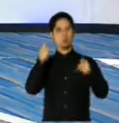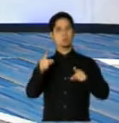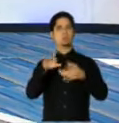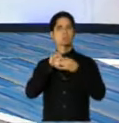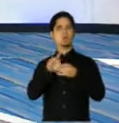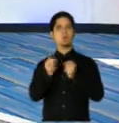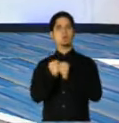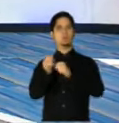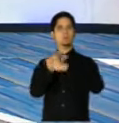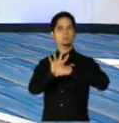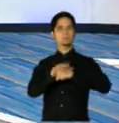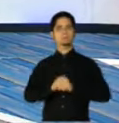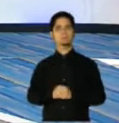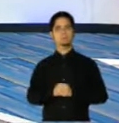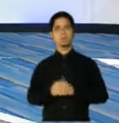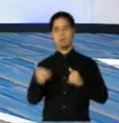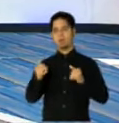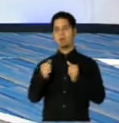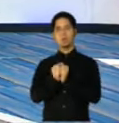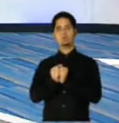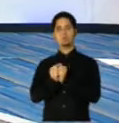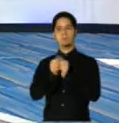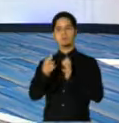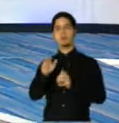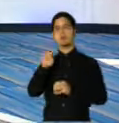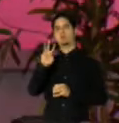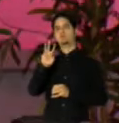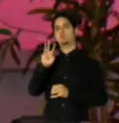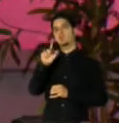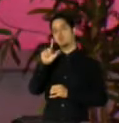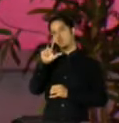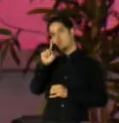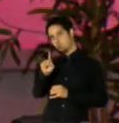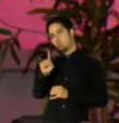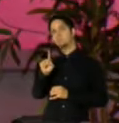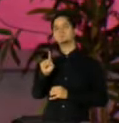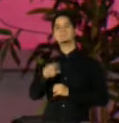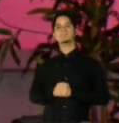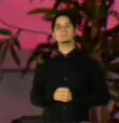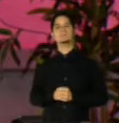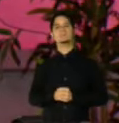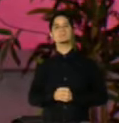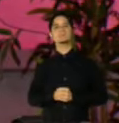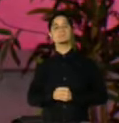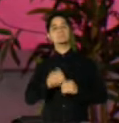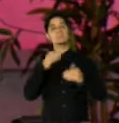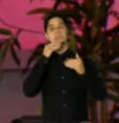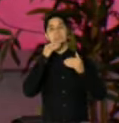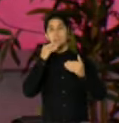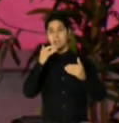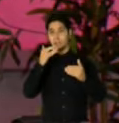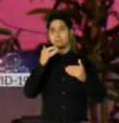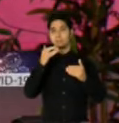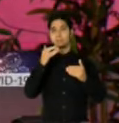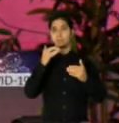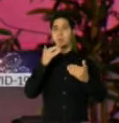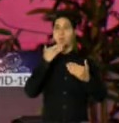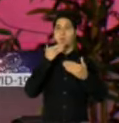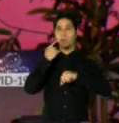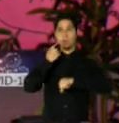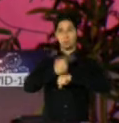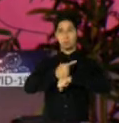COVID-19. Pasamos ahora con la compañera de Guapa Televisión, Luz Nereida Vélez. Luz. Muchísimas gracias, David, y muy buenos días antes